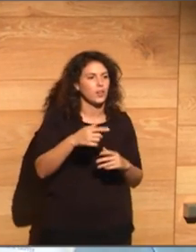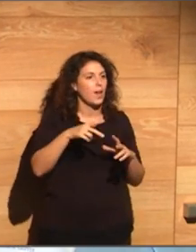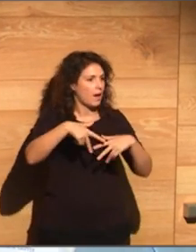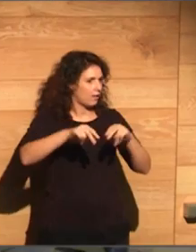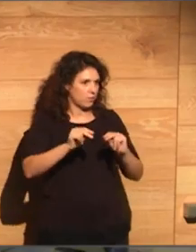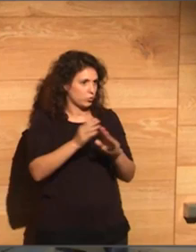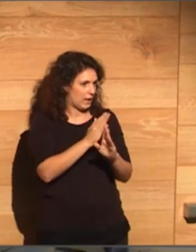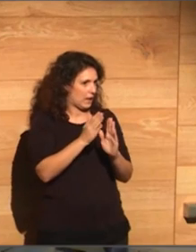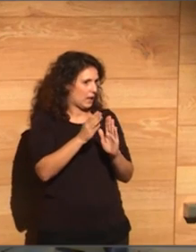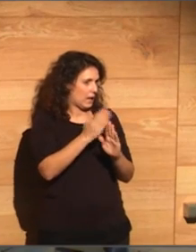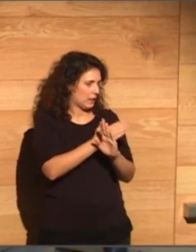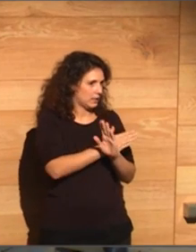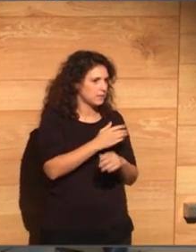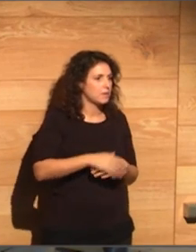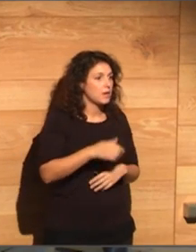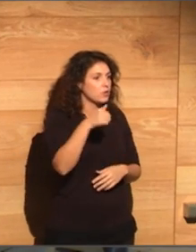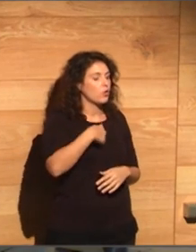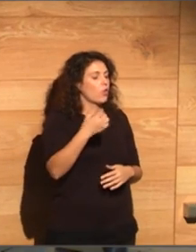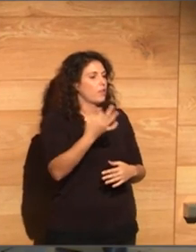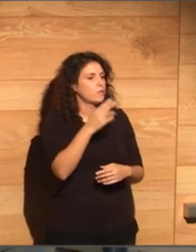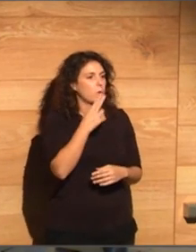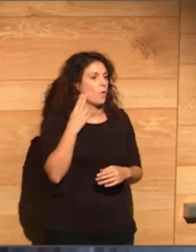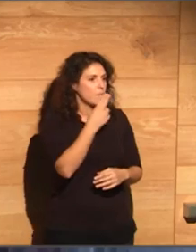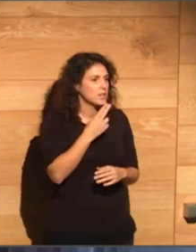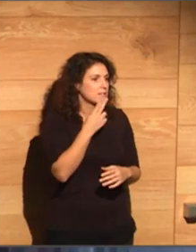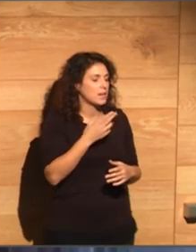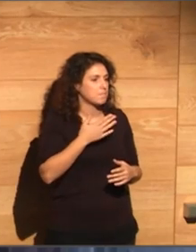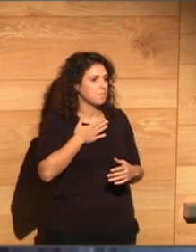acabamos antes. De todas formas, tengo que confesar un enorme agujero